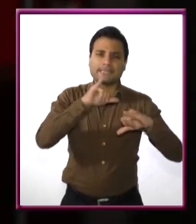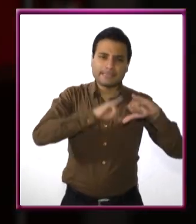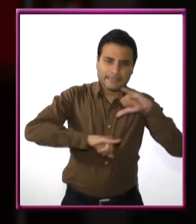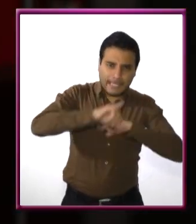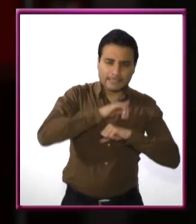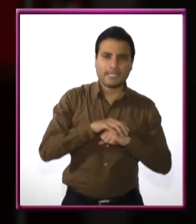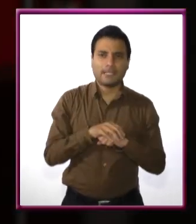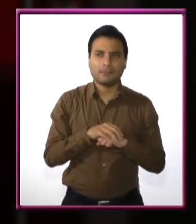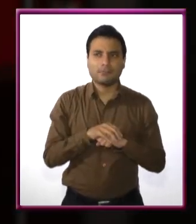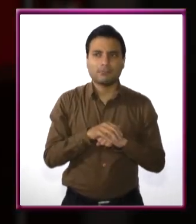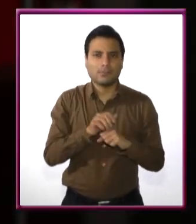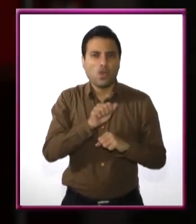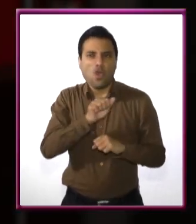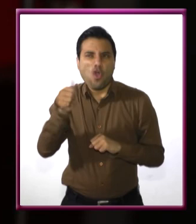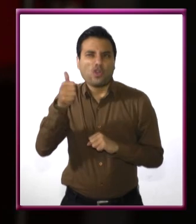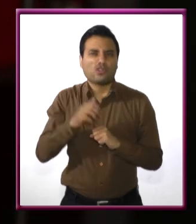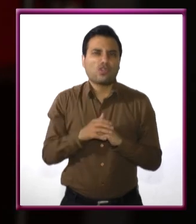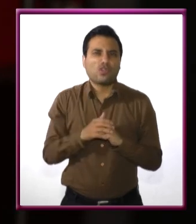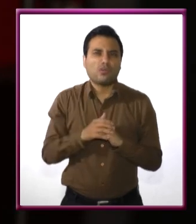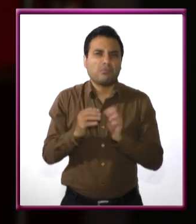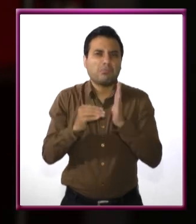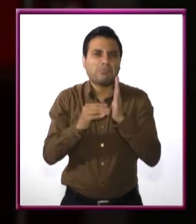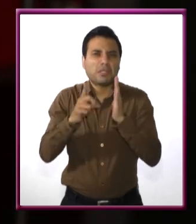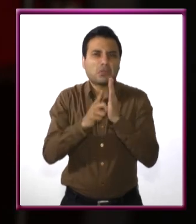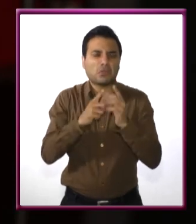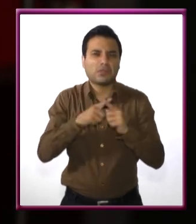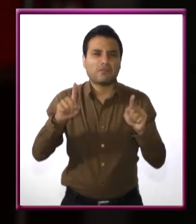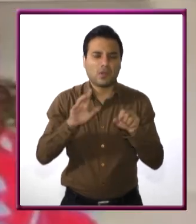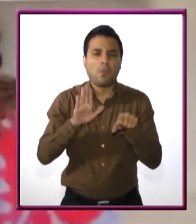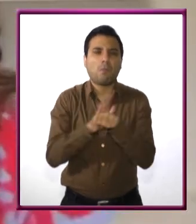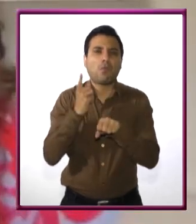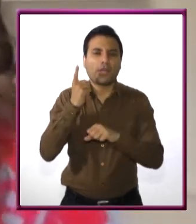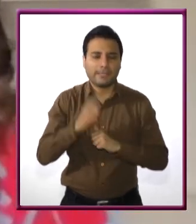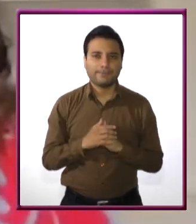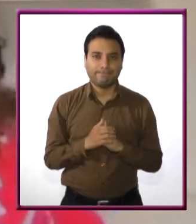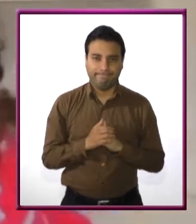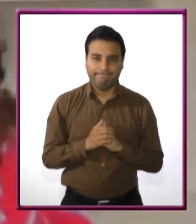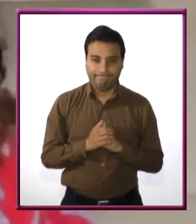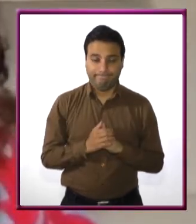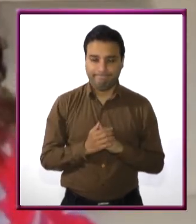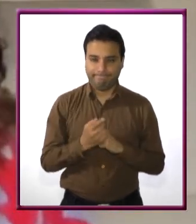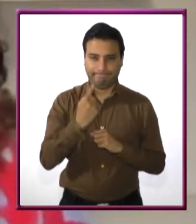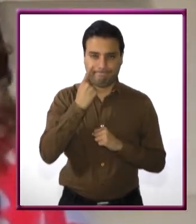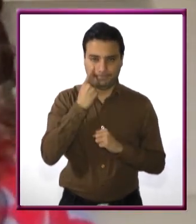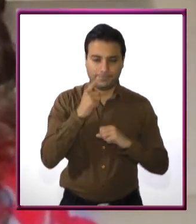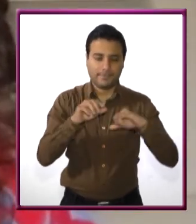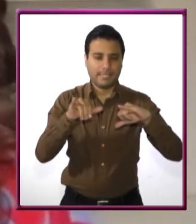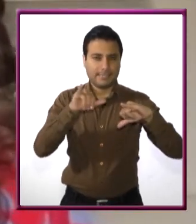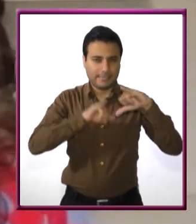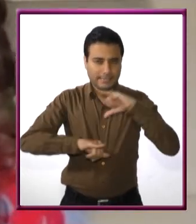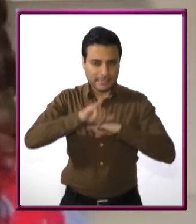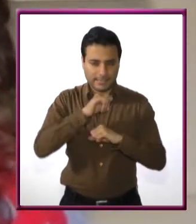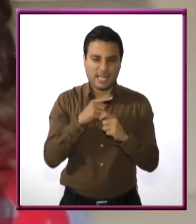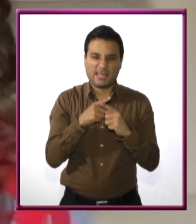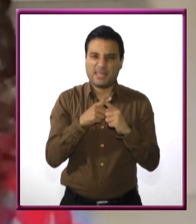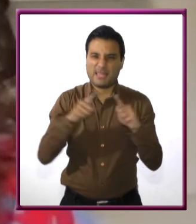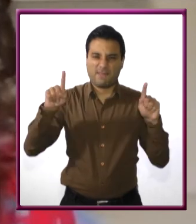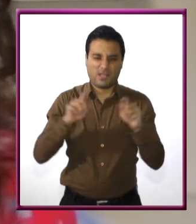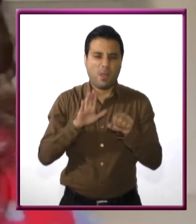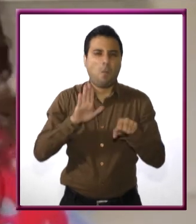la ciencia del resto de las áreas del conocimiento? Una de las principales razones que distinguen la